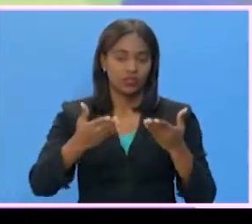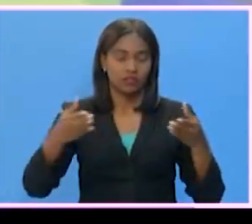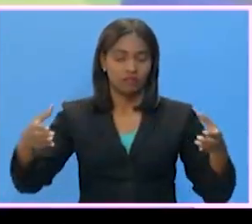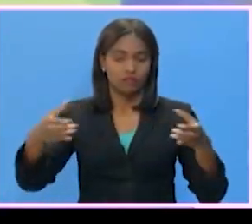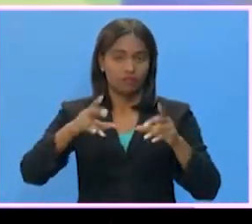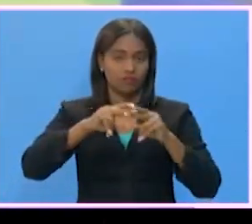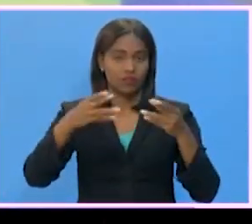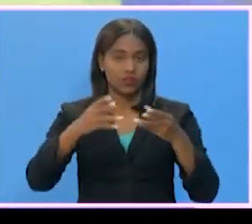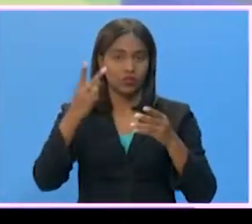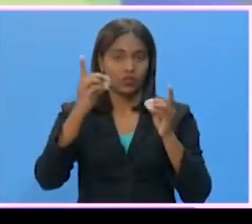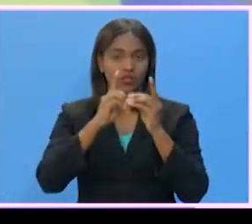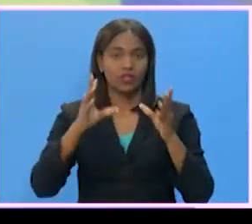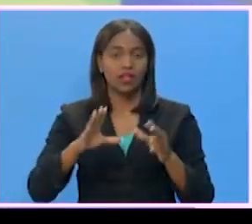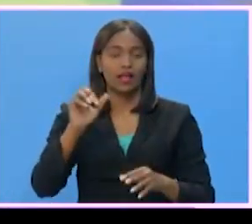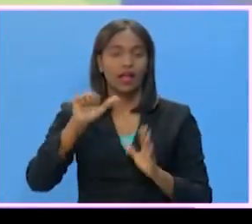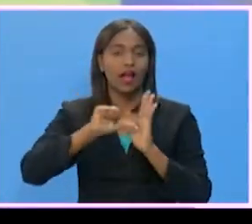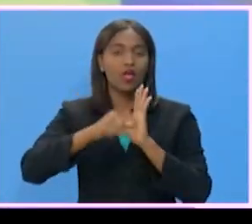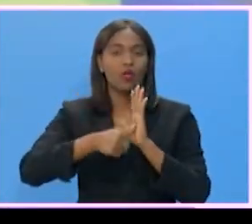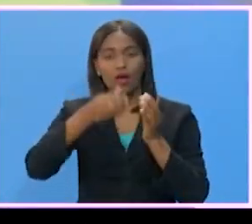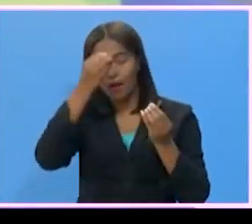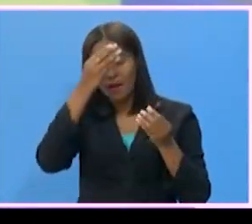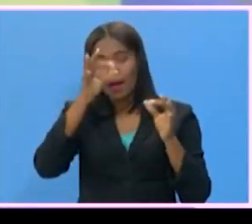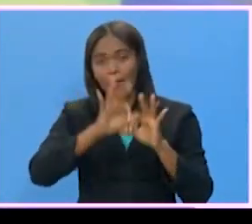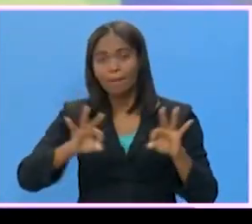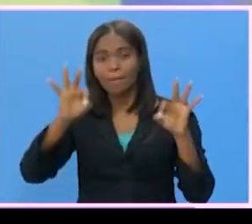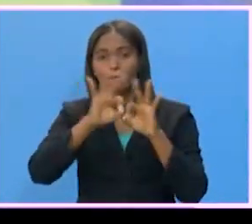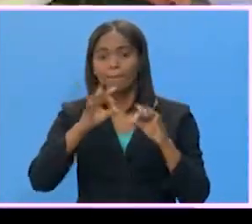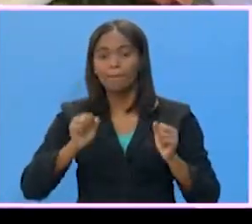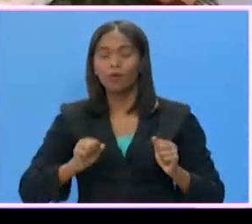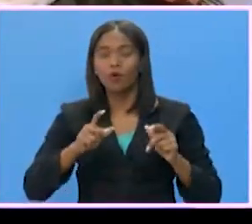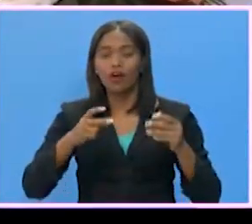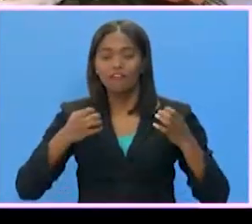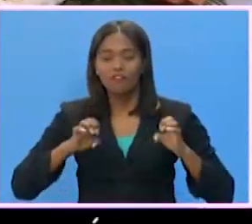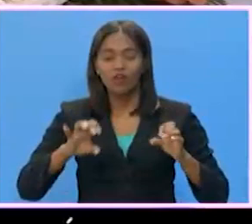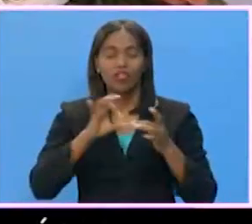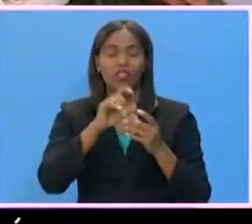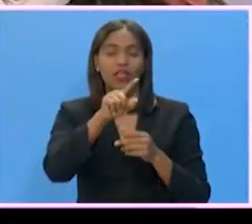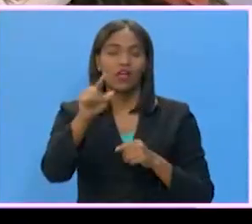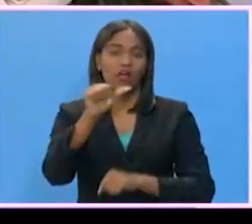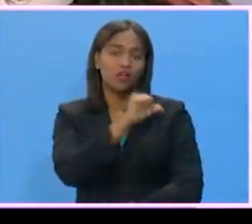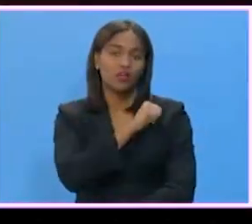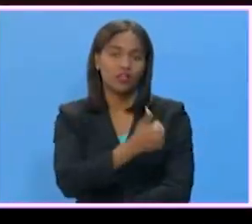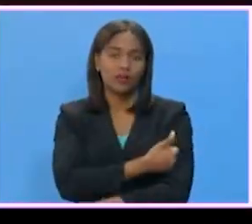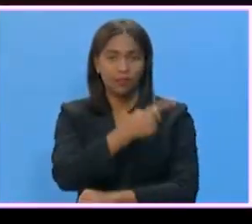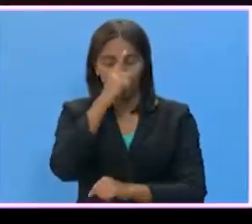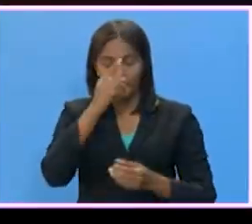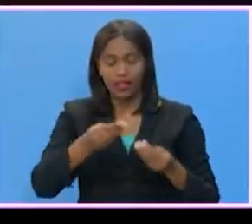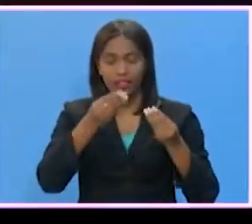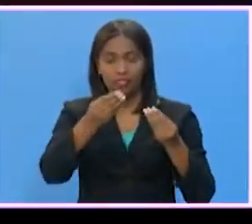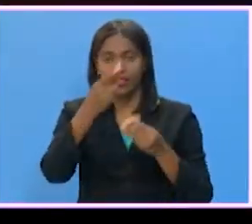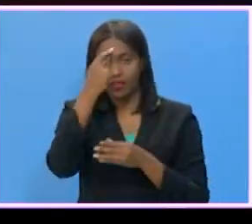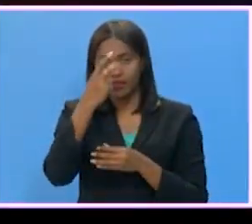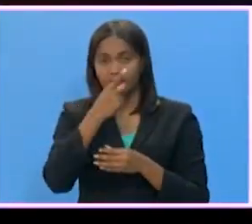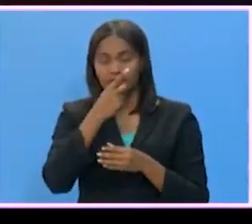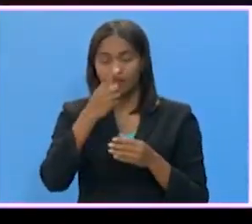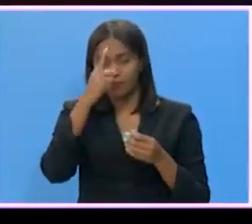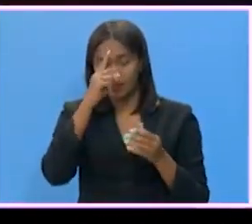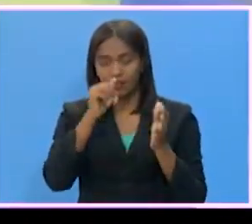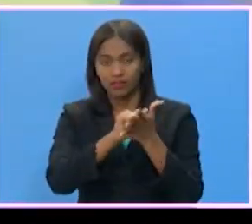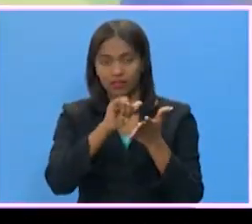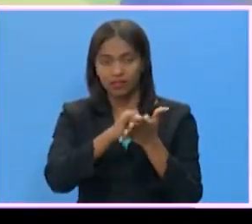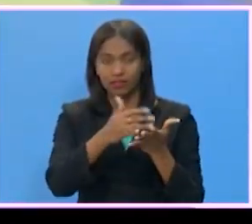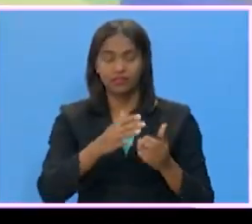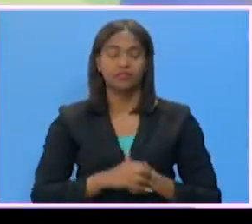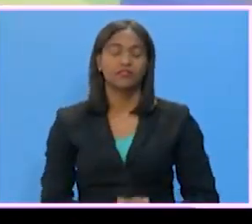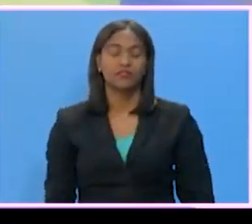Kellner, subdirector de aduanas, resaltó las oportunidades y los esfuerzos de las autoridades para posicionar al país en centros logísticos.